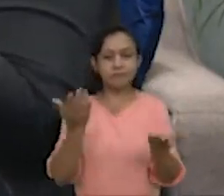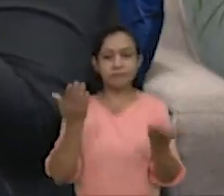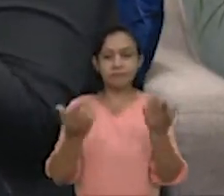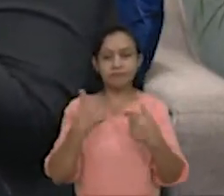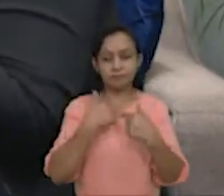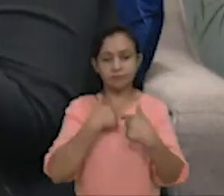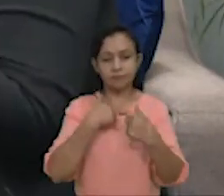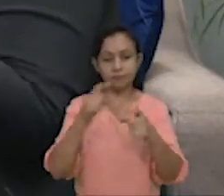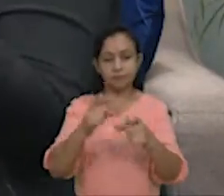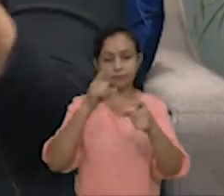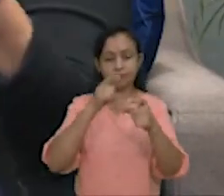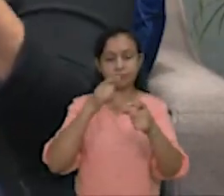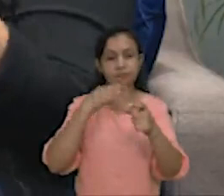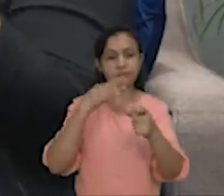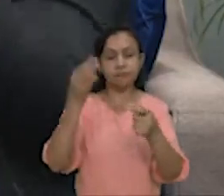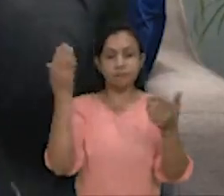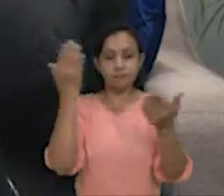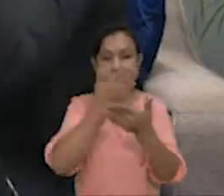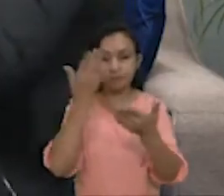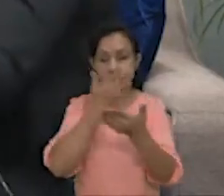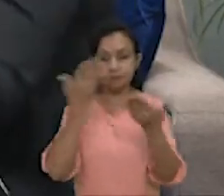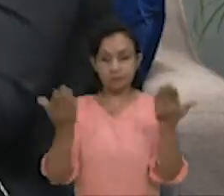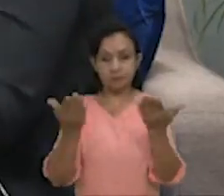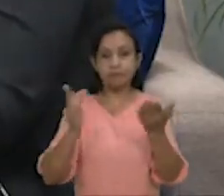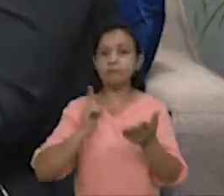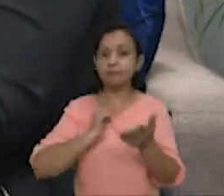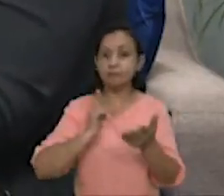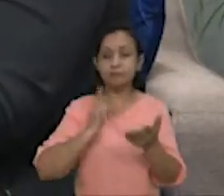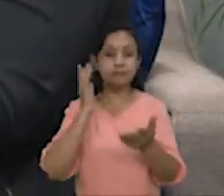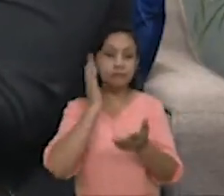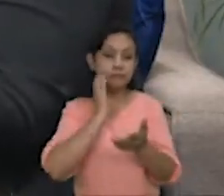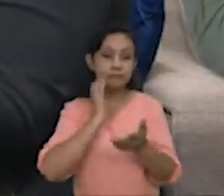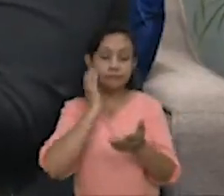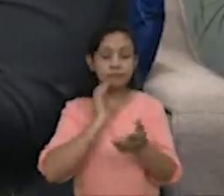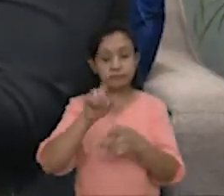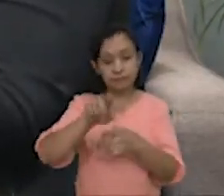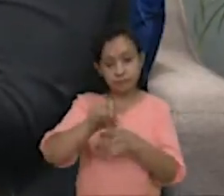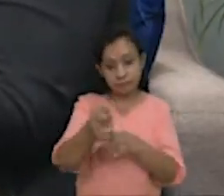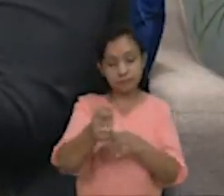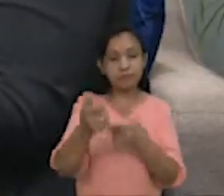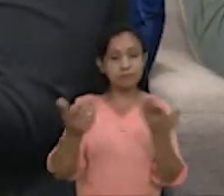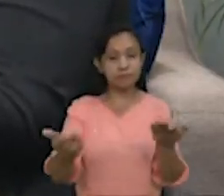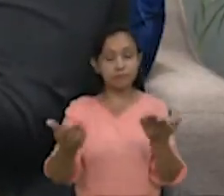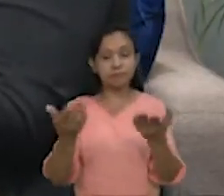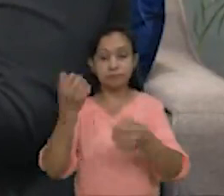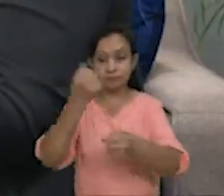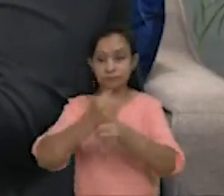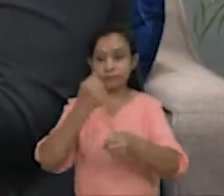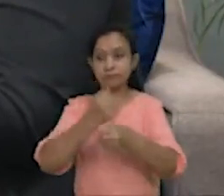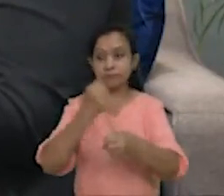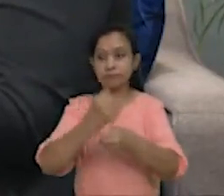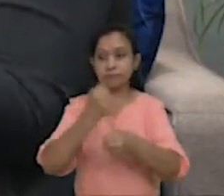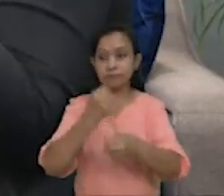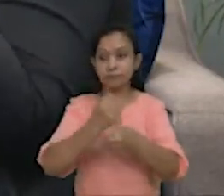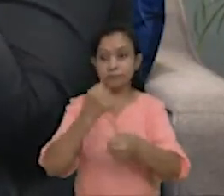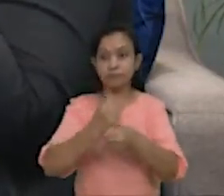fui invitada, no desde una formación académica, sino porque yo tenía mucha experiencia ahí en radio. Y yo llego a trabajar con